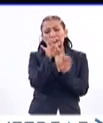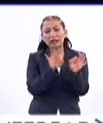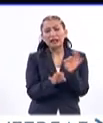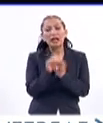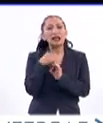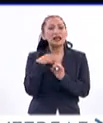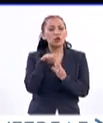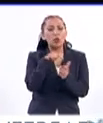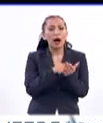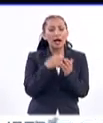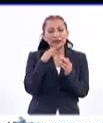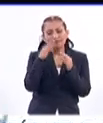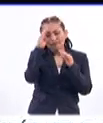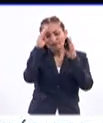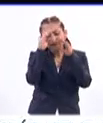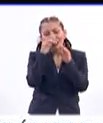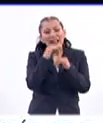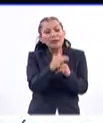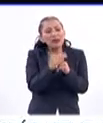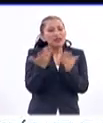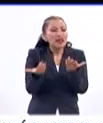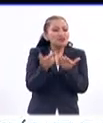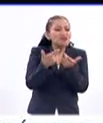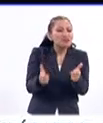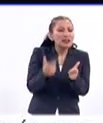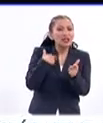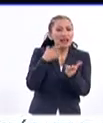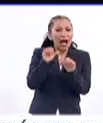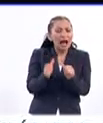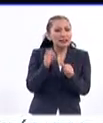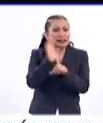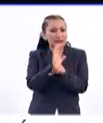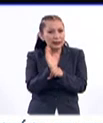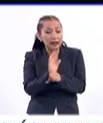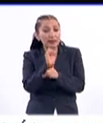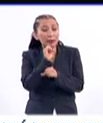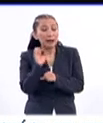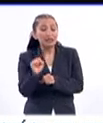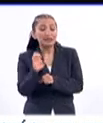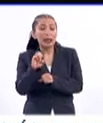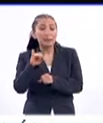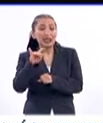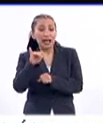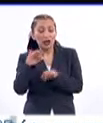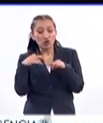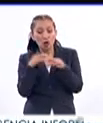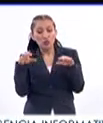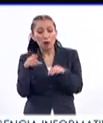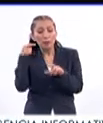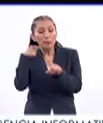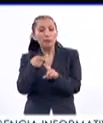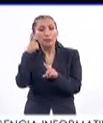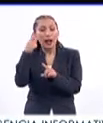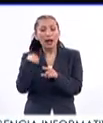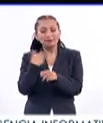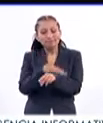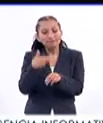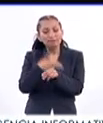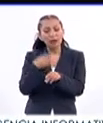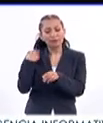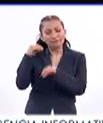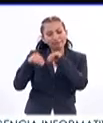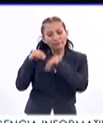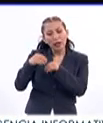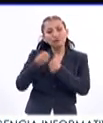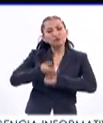espacio de reflexión de vínculos y límites en el cine y el arte contemporáneo, y Seminario, encuentro dedicado a gestores,